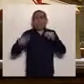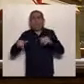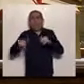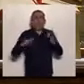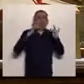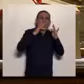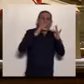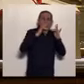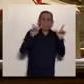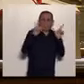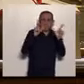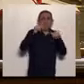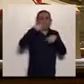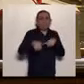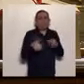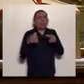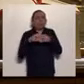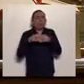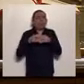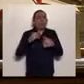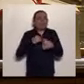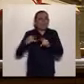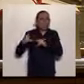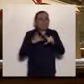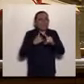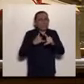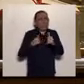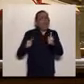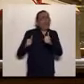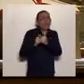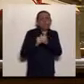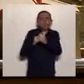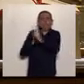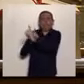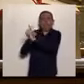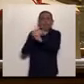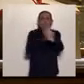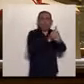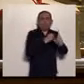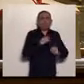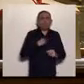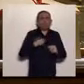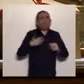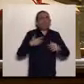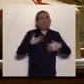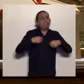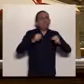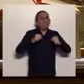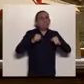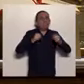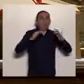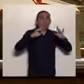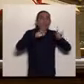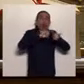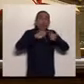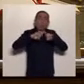virtuales, por supuesto, del Grupo San José, el acompañamiento personal, artesanal, lo podés encontrar en nuestra